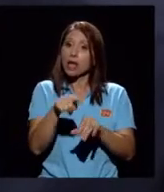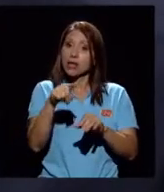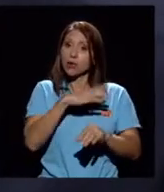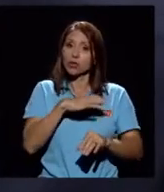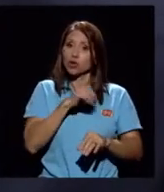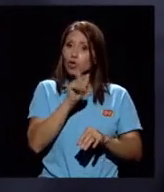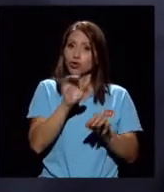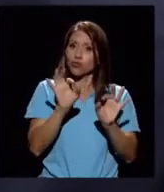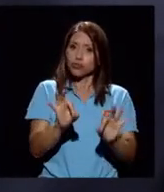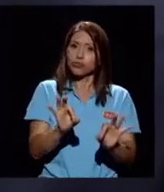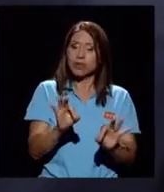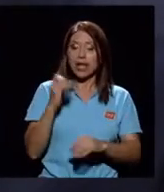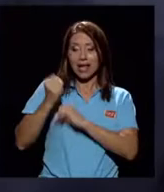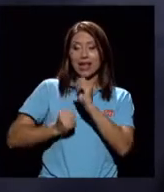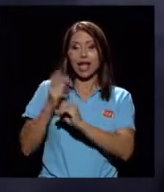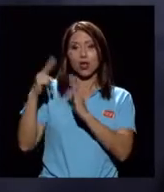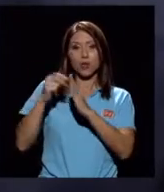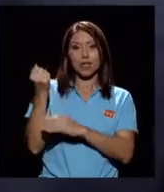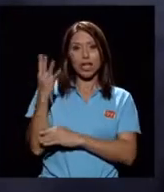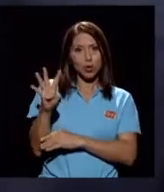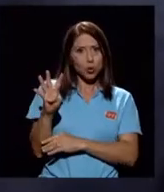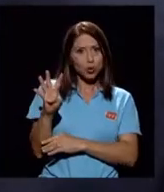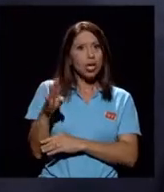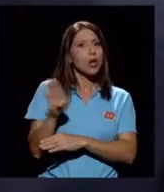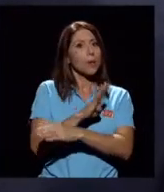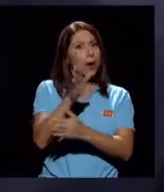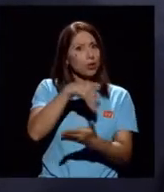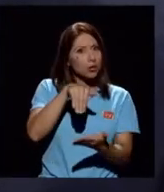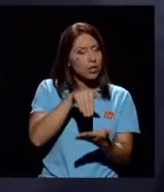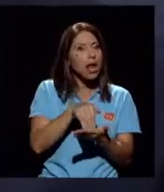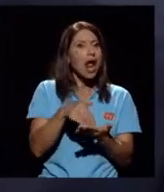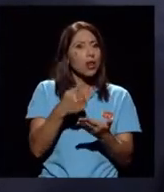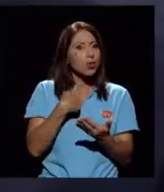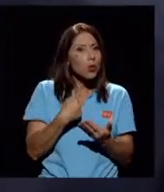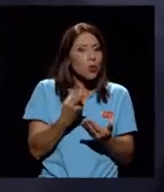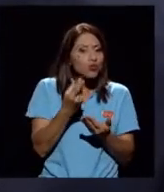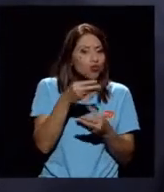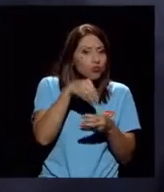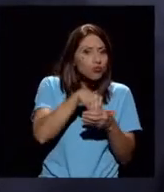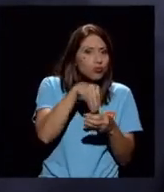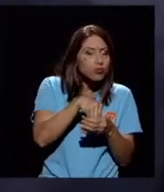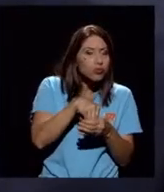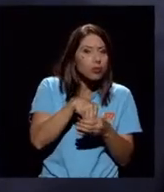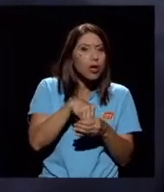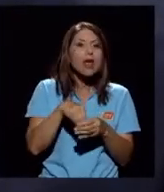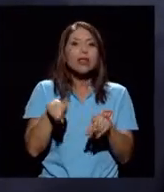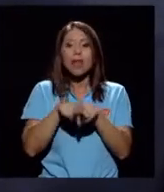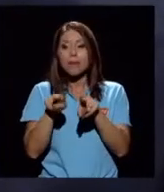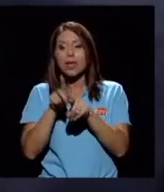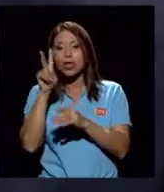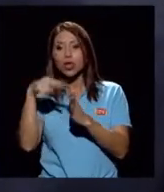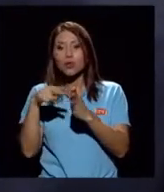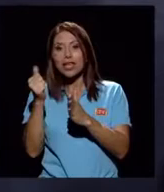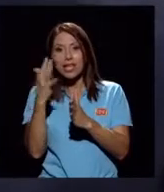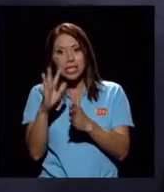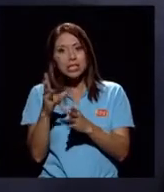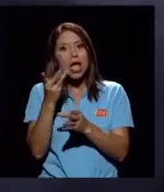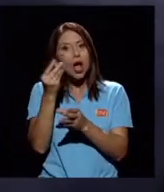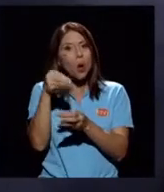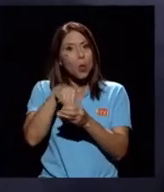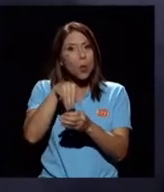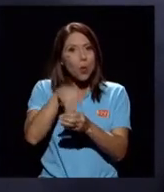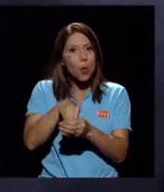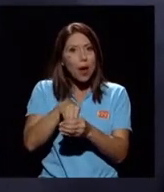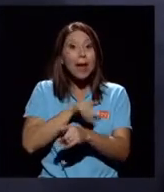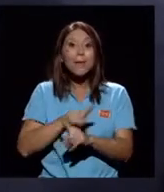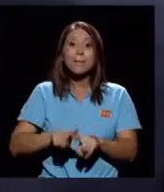central tuvo mucho ingreso de capitales en 2015 tuvo un poco de ingresos de capitales pero ya en el 2016 del banco utilizó una enorme